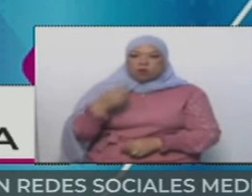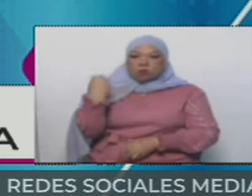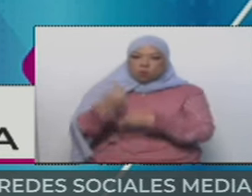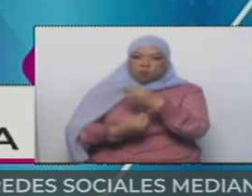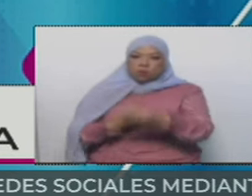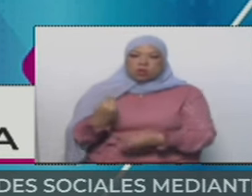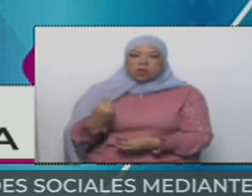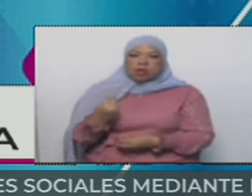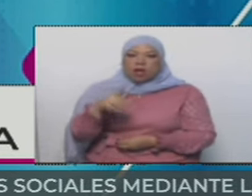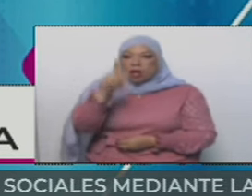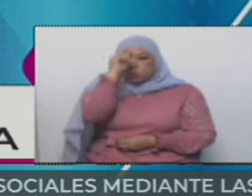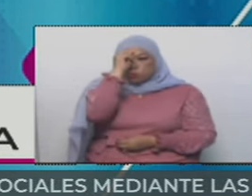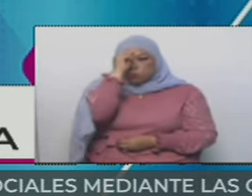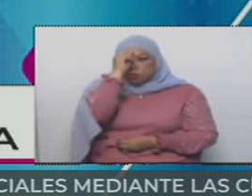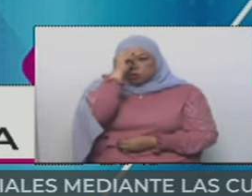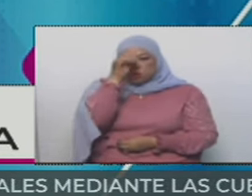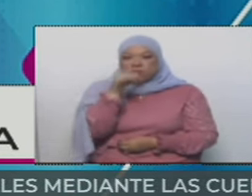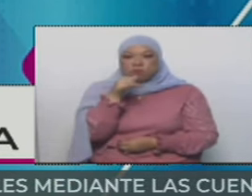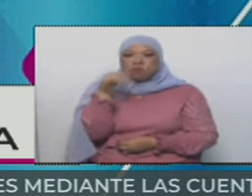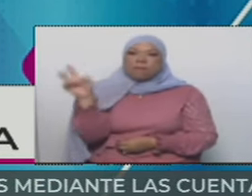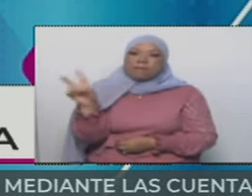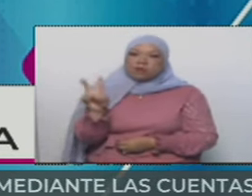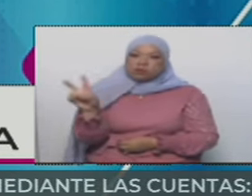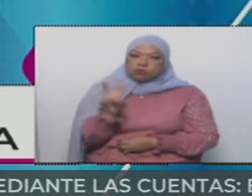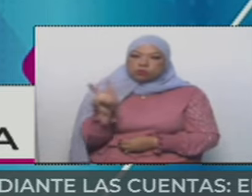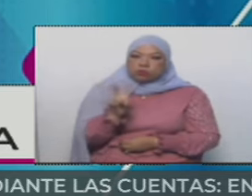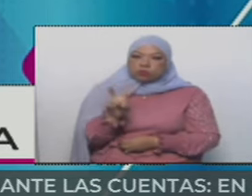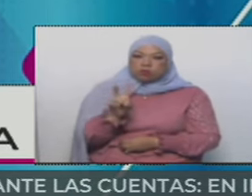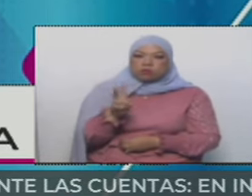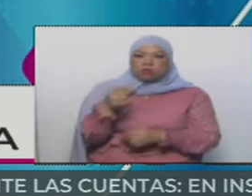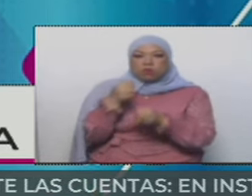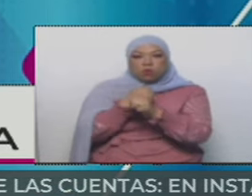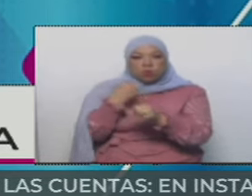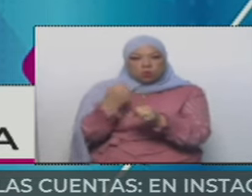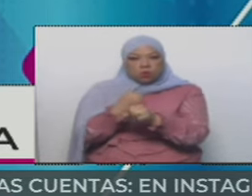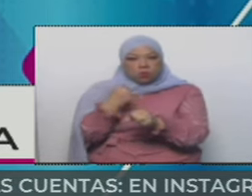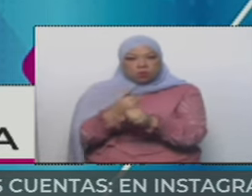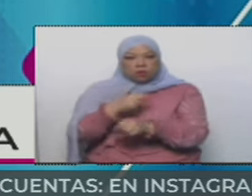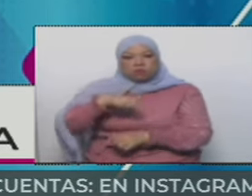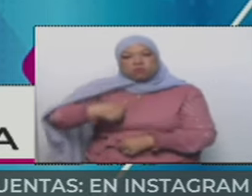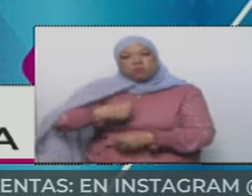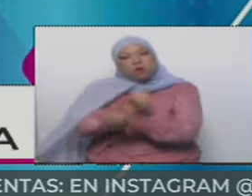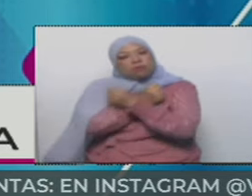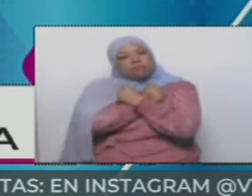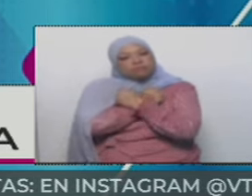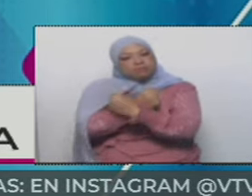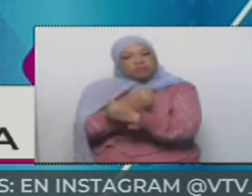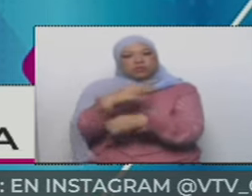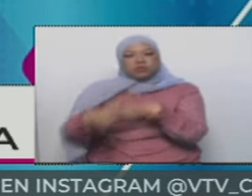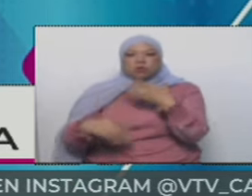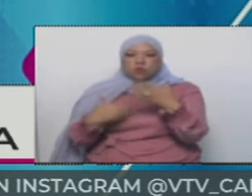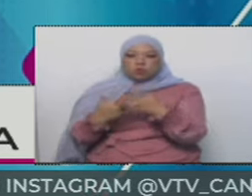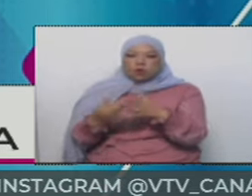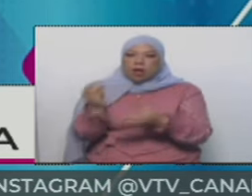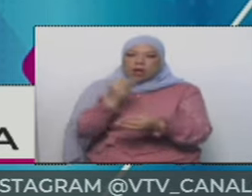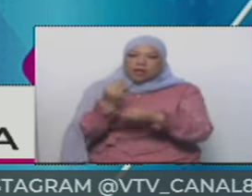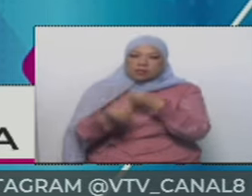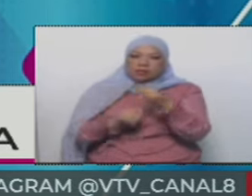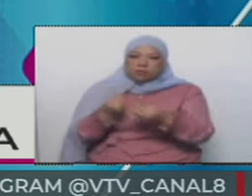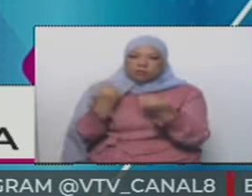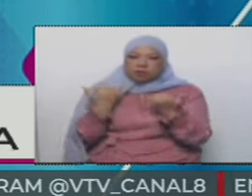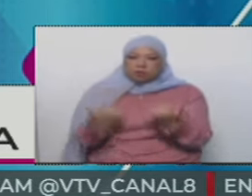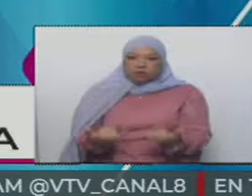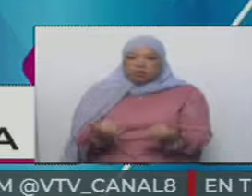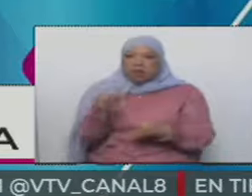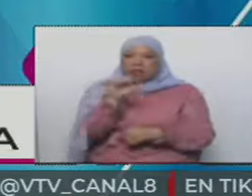económica en Turquía, hay potencia económica en Venezuela. Nos queremos, nos amamos y la vamos a hacer. Y